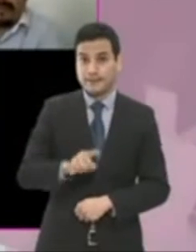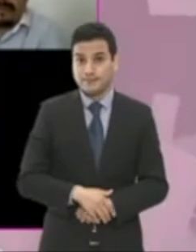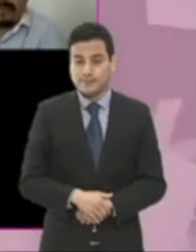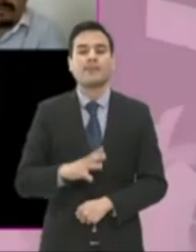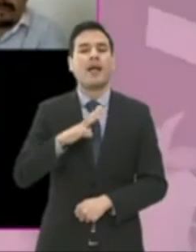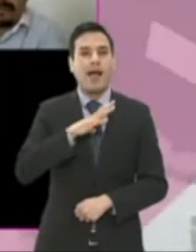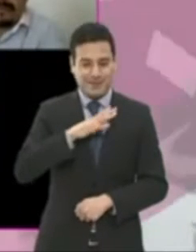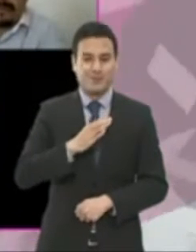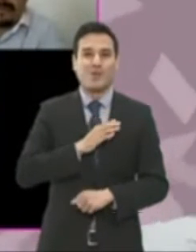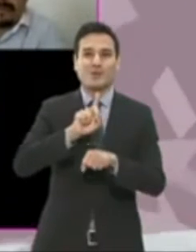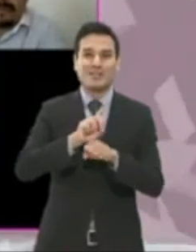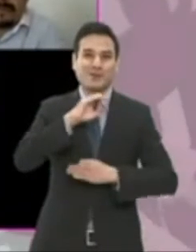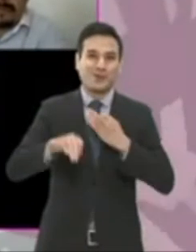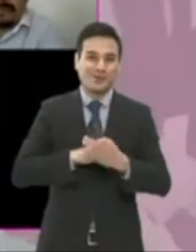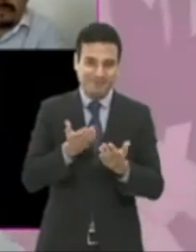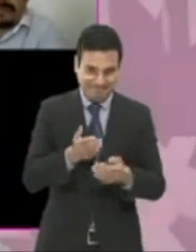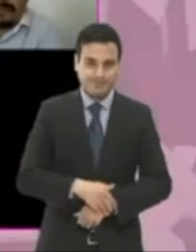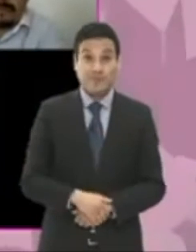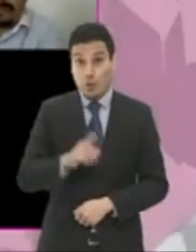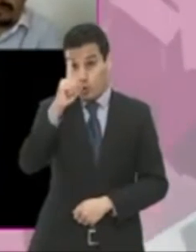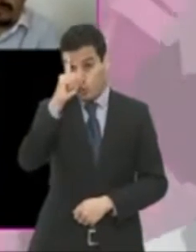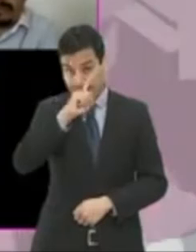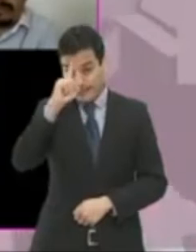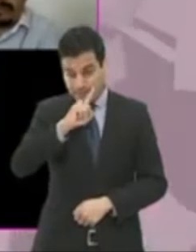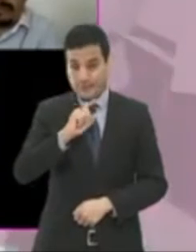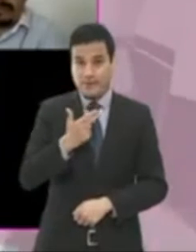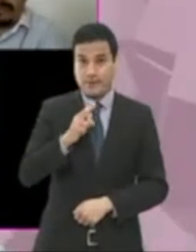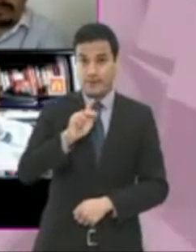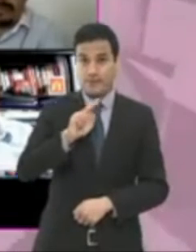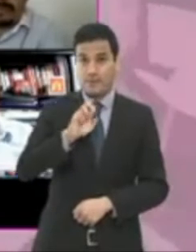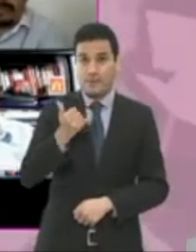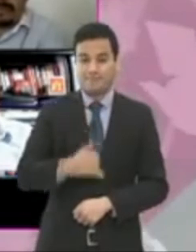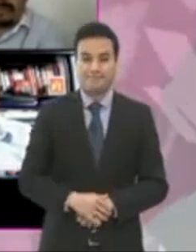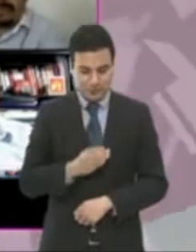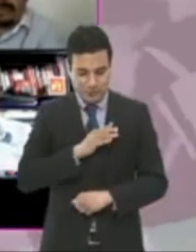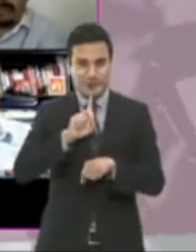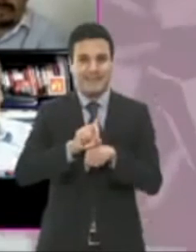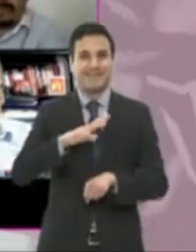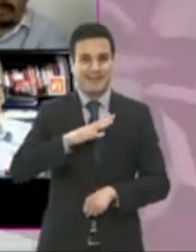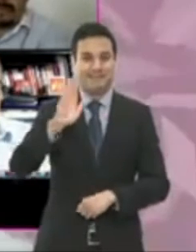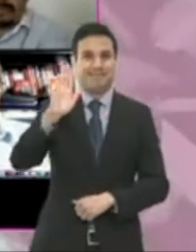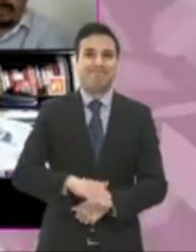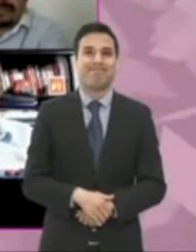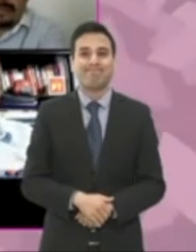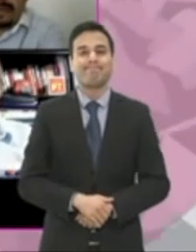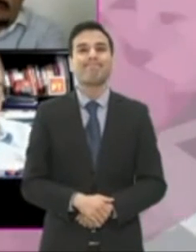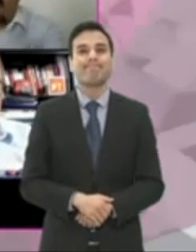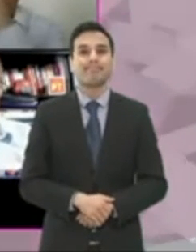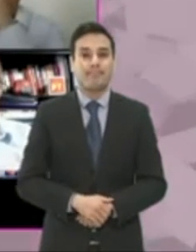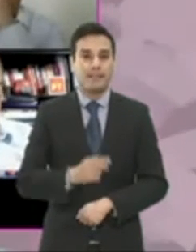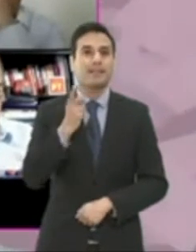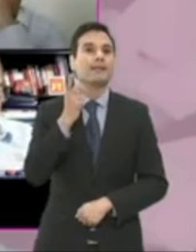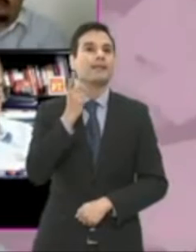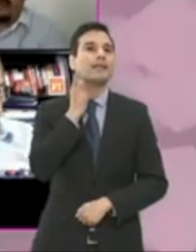Así mismo solicitó que se dictara tu tela preventiva para que las personas servidoras públicas denunciadas se ABS tuvieran de realizar